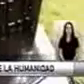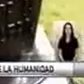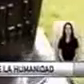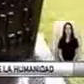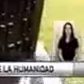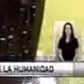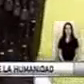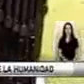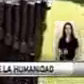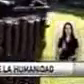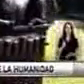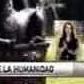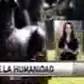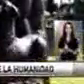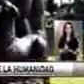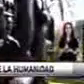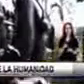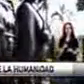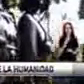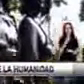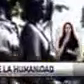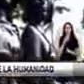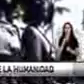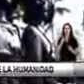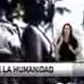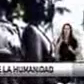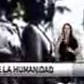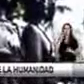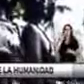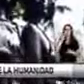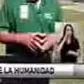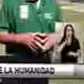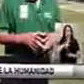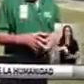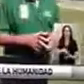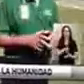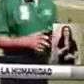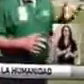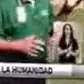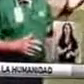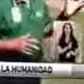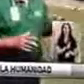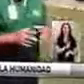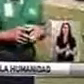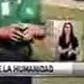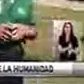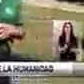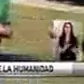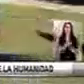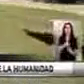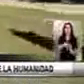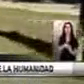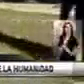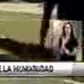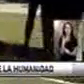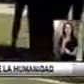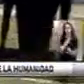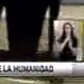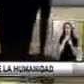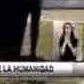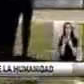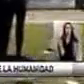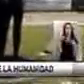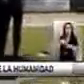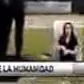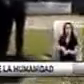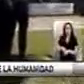El altar de la patria tiene algo simbólico para el pueblo puertorriqueño. Es la entremezcla de tres culturas, del